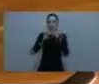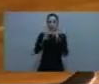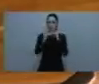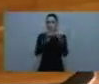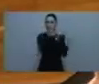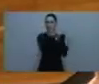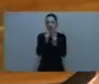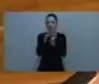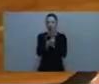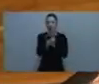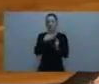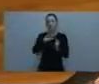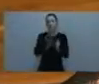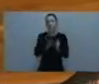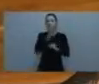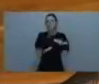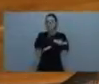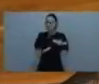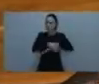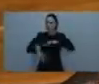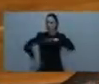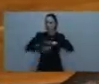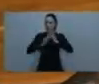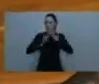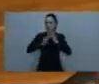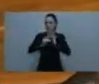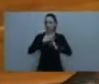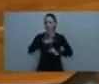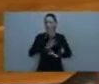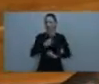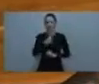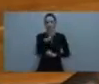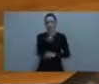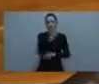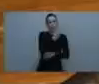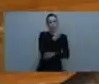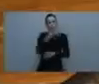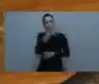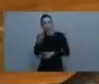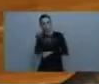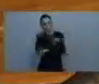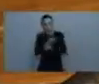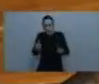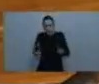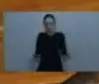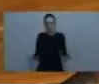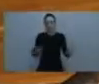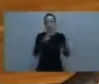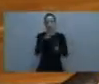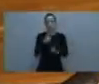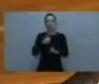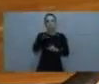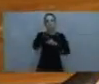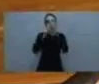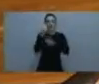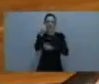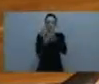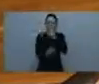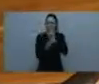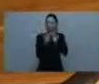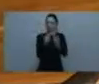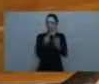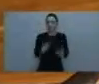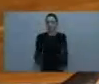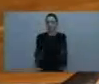Gobierno. Y no me resigno ni a un no, ni a dos, ni a tres, porque me parece que no debo cargar con ese error y con